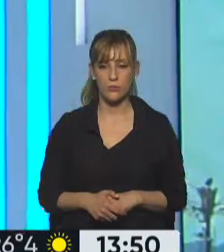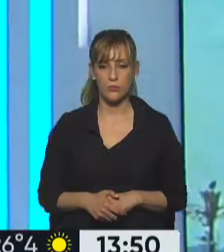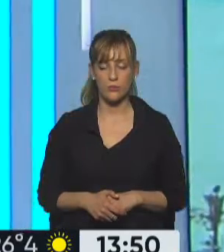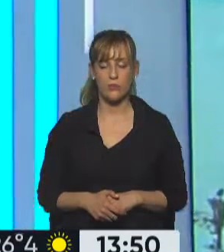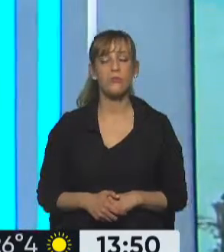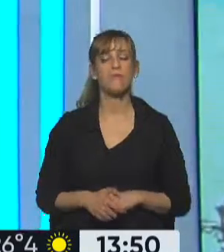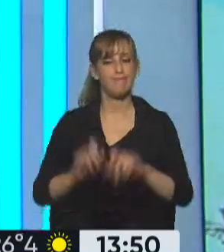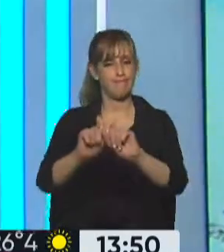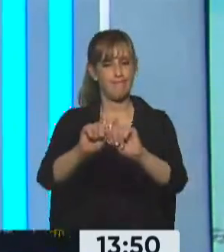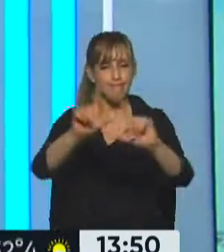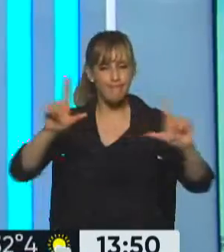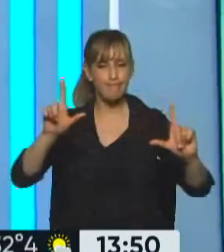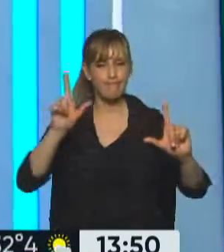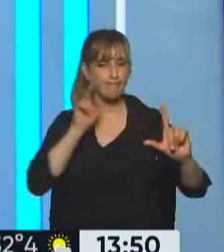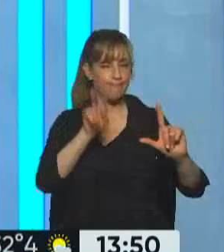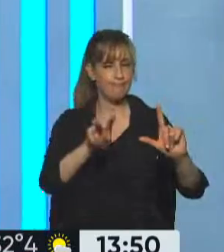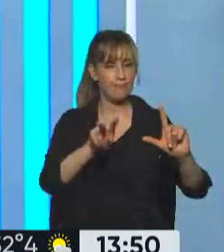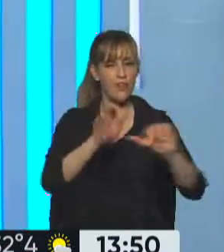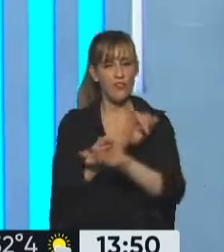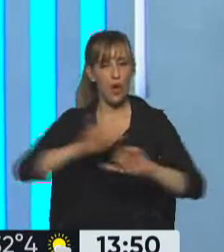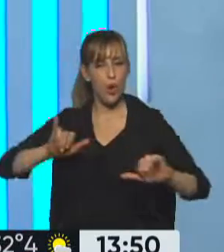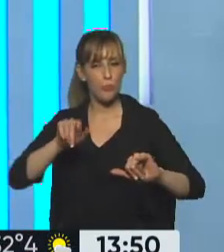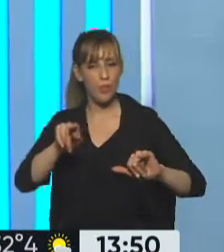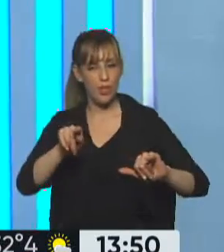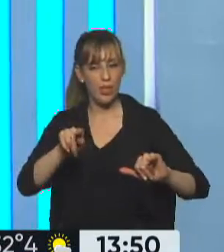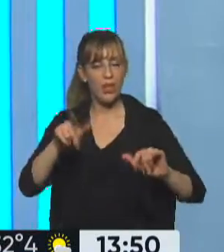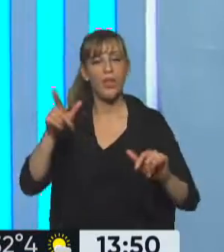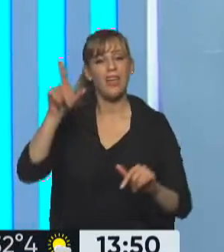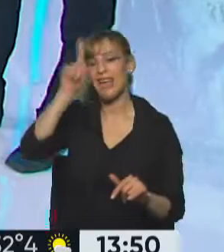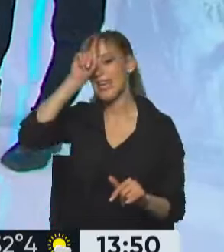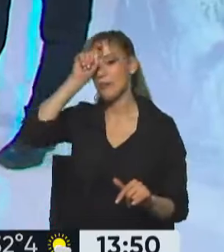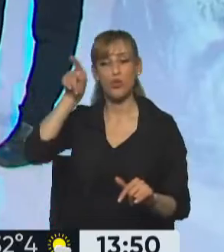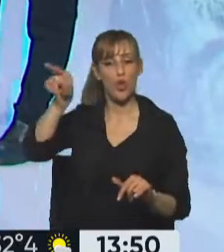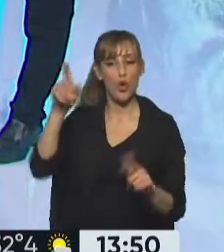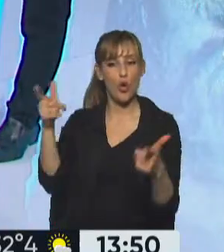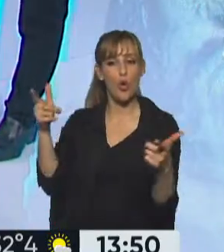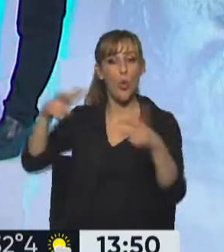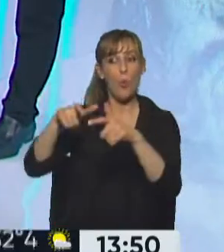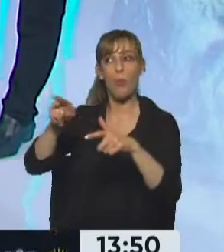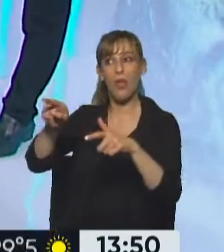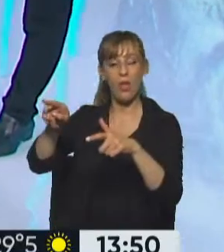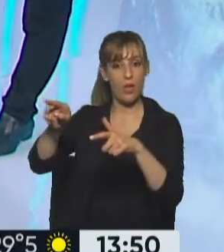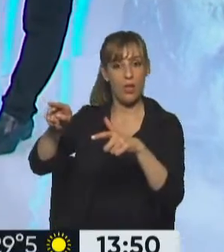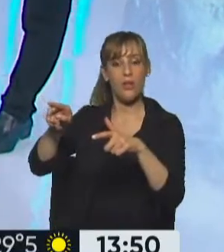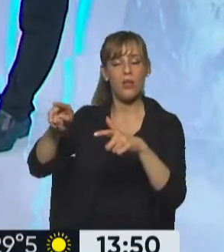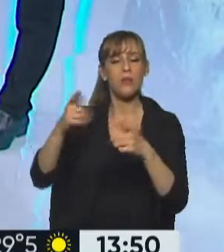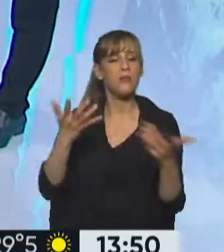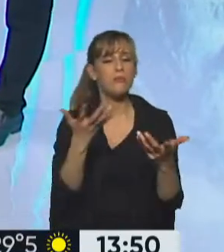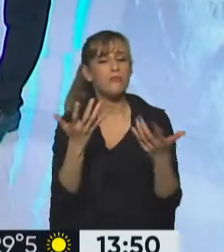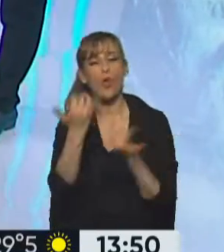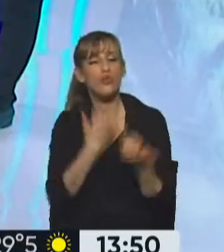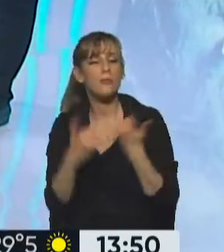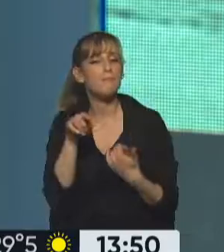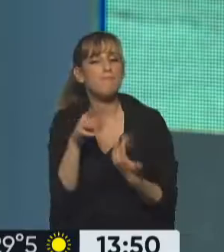Las imágenes, allí este informe y la cumbre en Egipto. Augusto, a ver, ¿qué se puede esperar de esta cumbre luego de tener en cuenta lo que ya dijimos en este